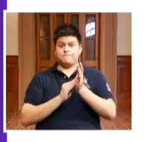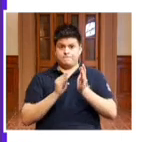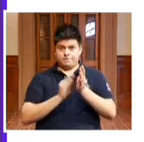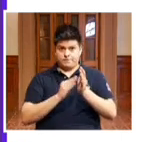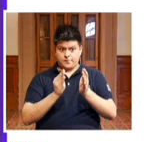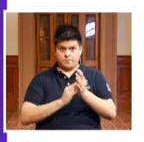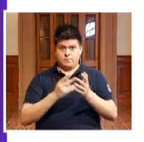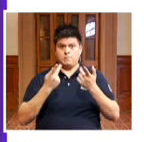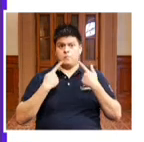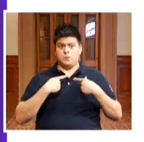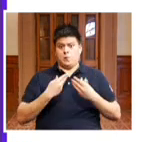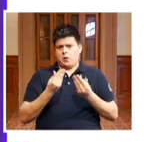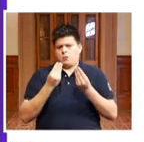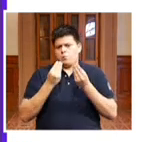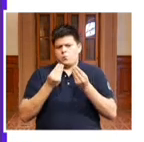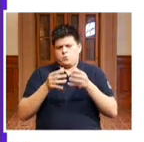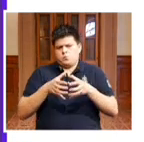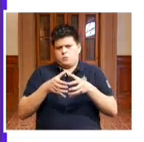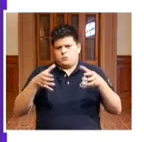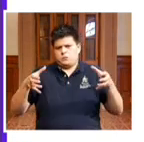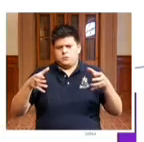número alto.